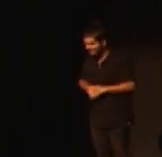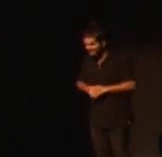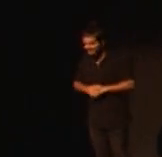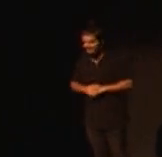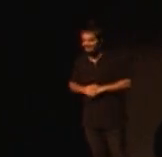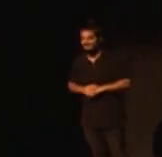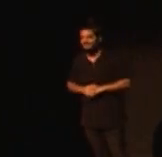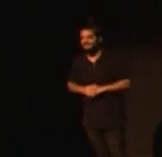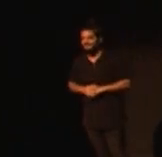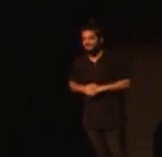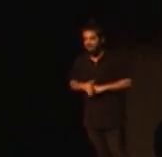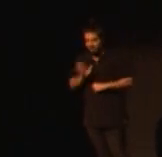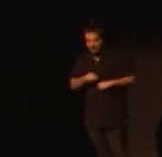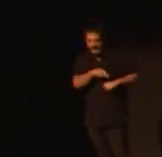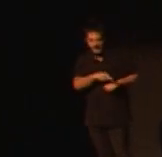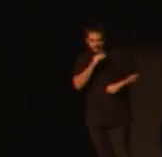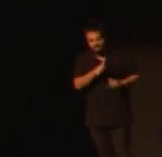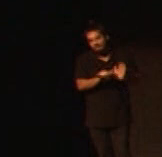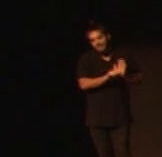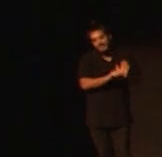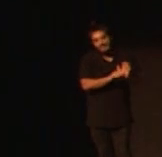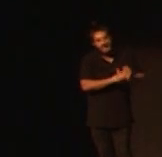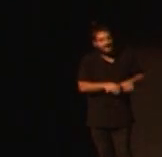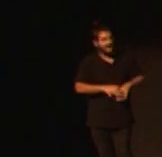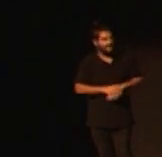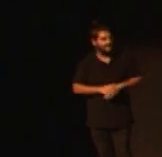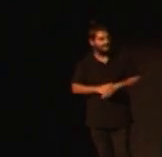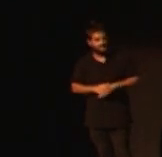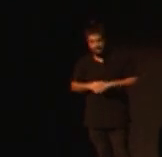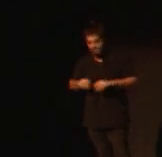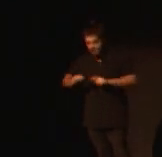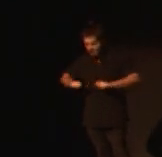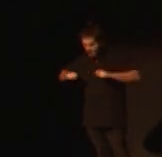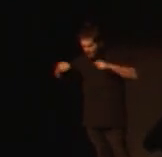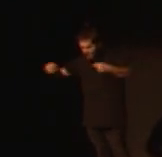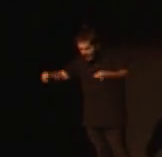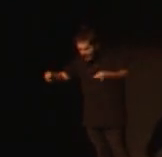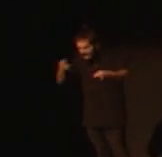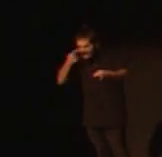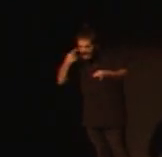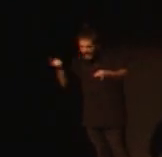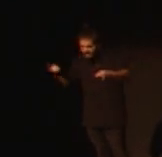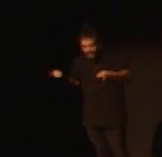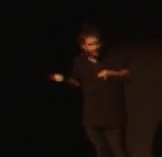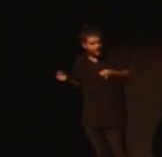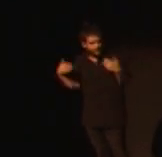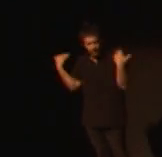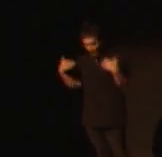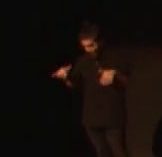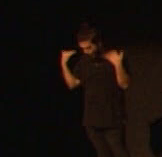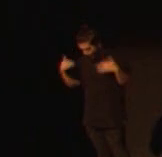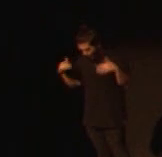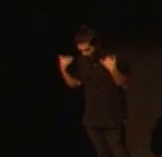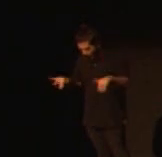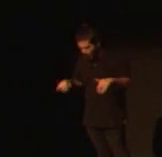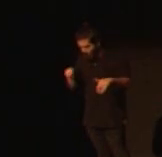así la tengo más cerquita, ¿vale? La voy a abrir con tu permiso, ¿eh? Soy muy cotilla. ¡Hola! Pero